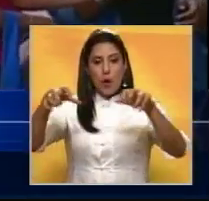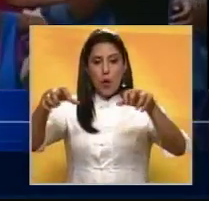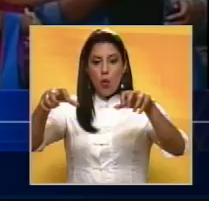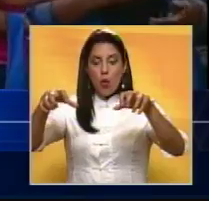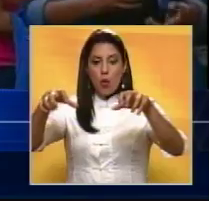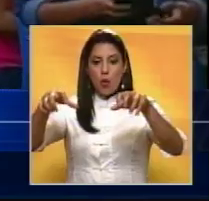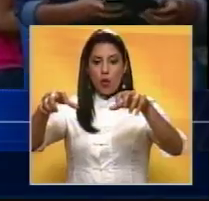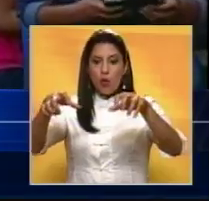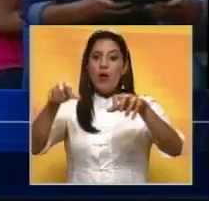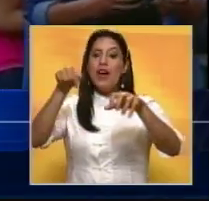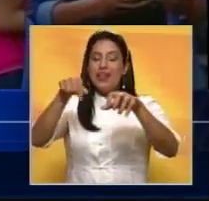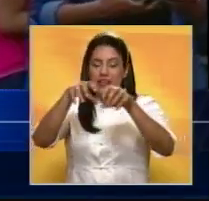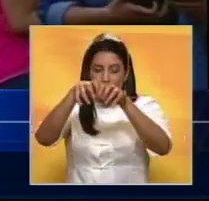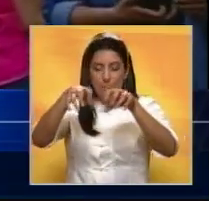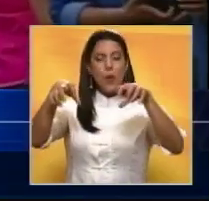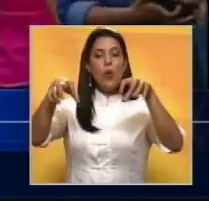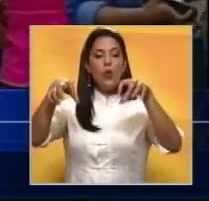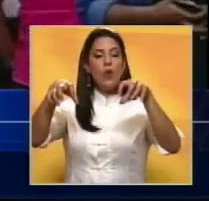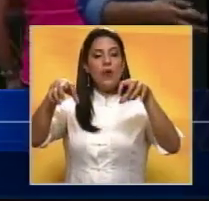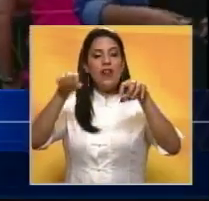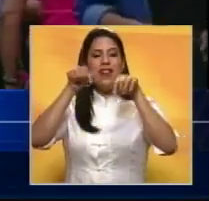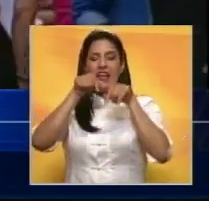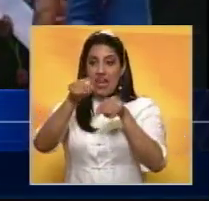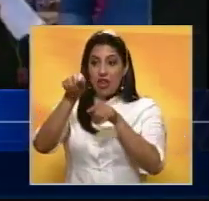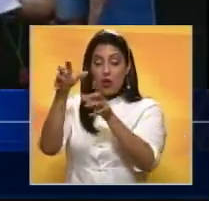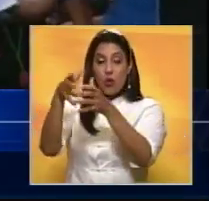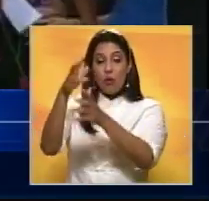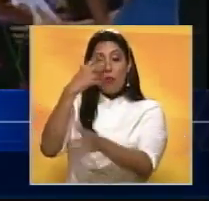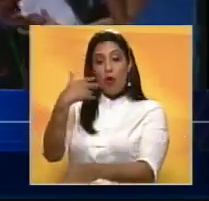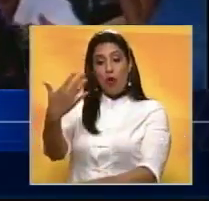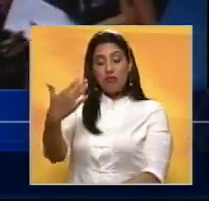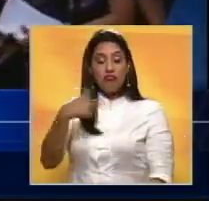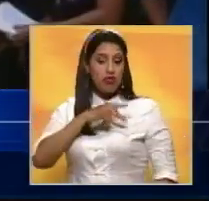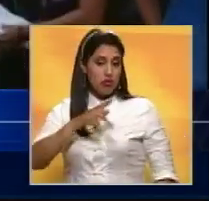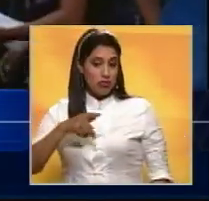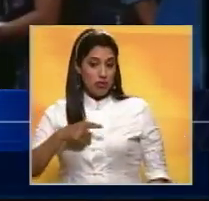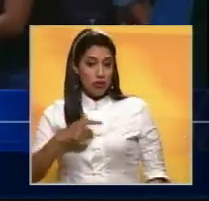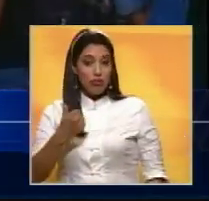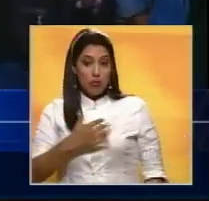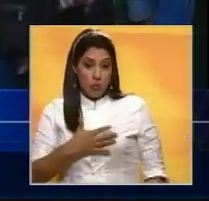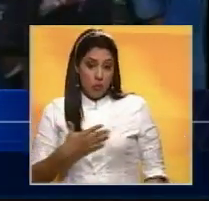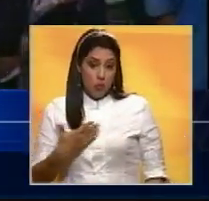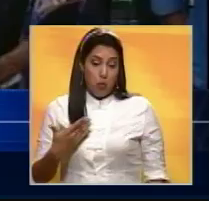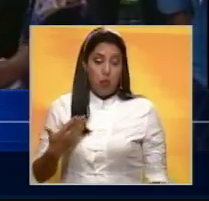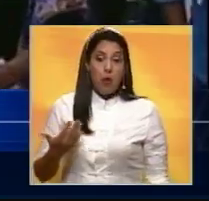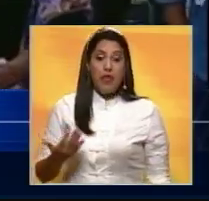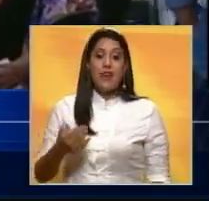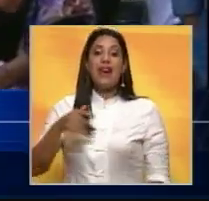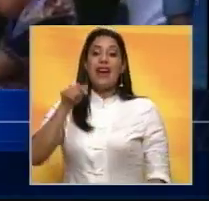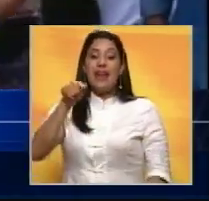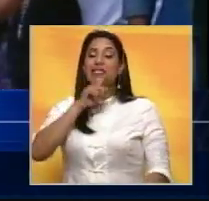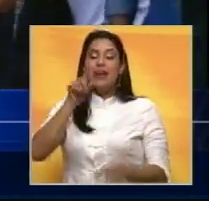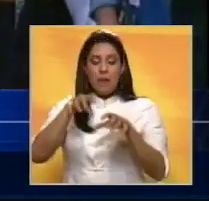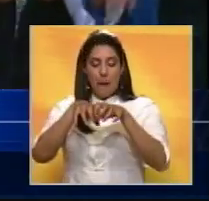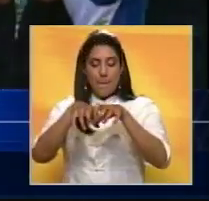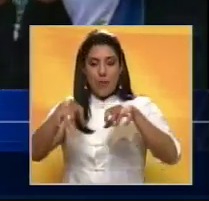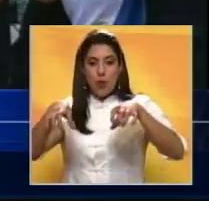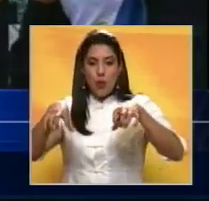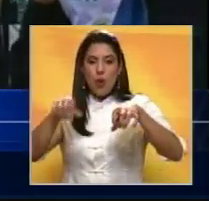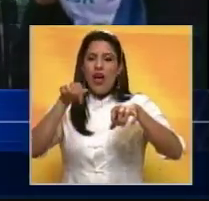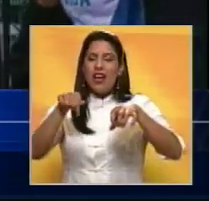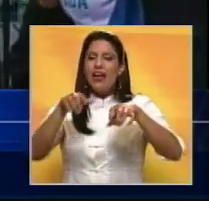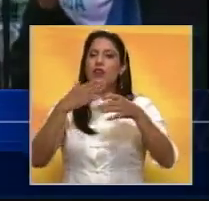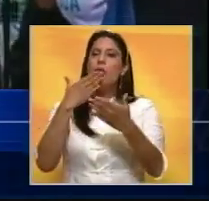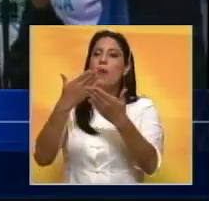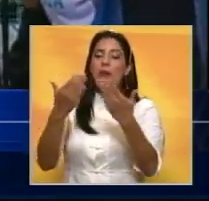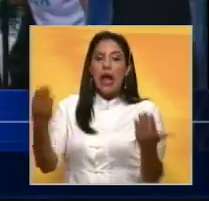división. La división, ellos los pobres, nosotros los que podemos. Esa es la división que ellos